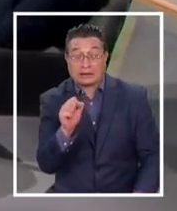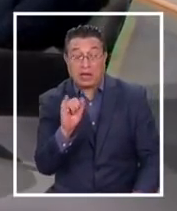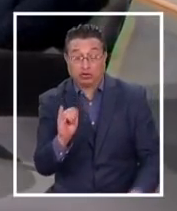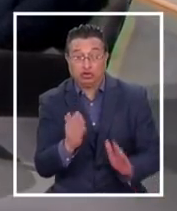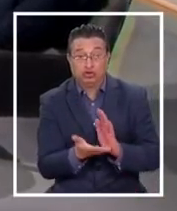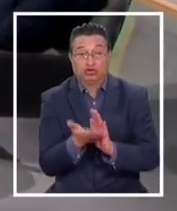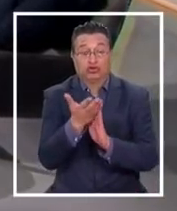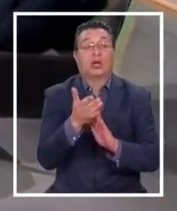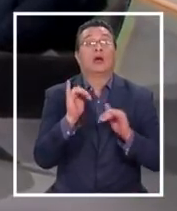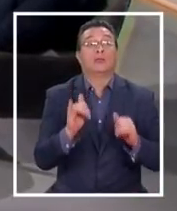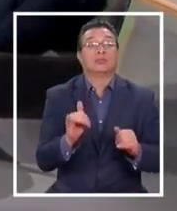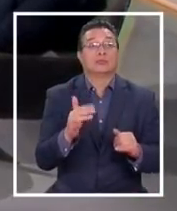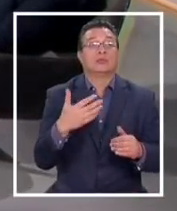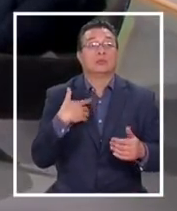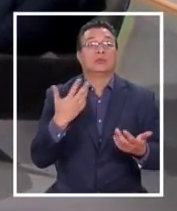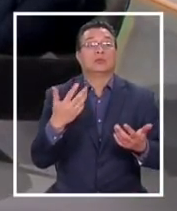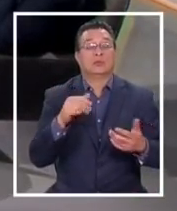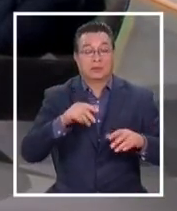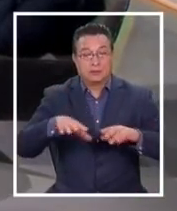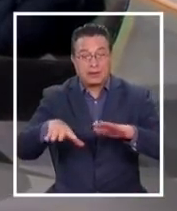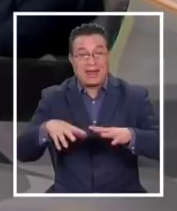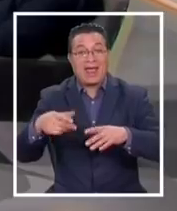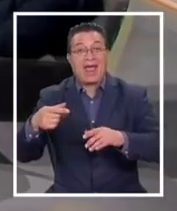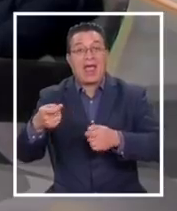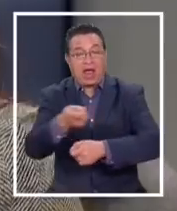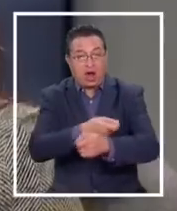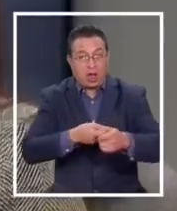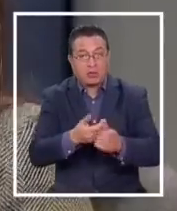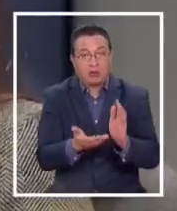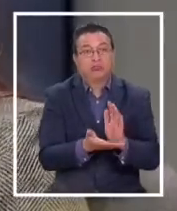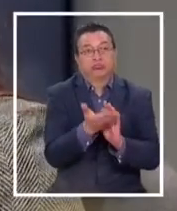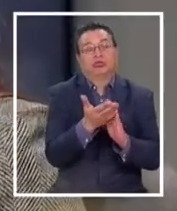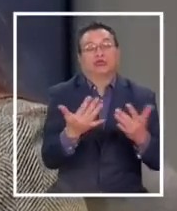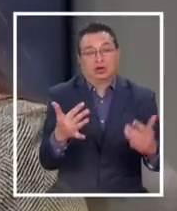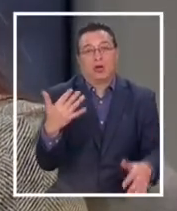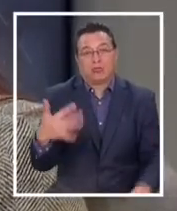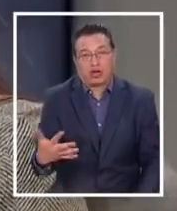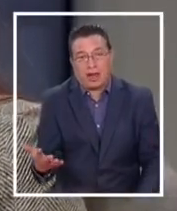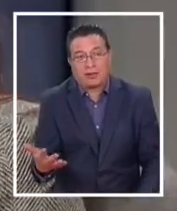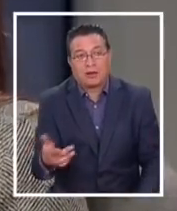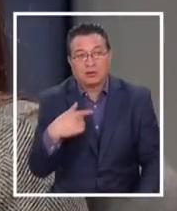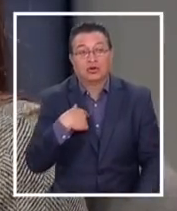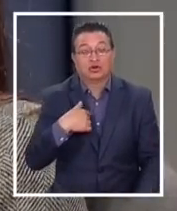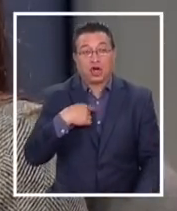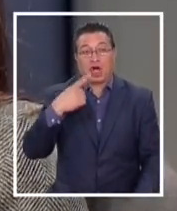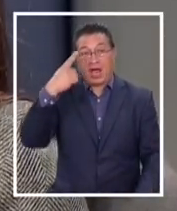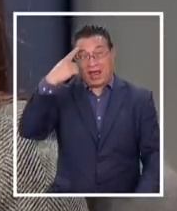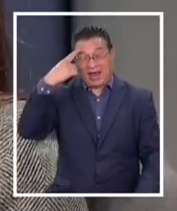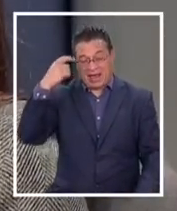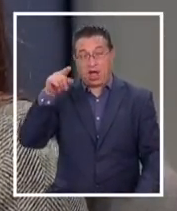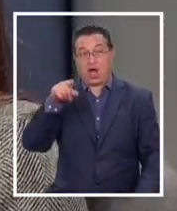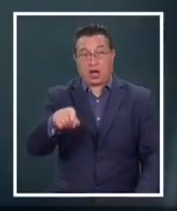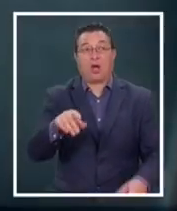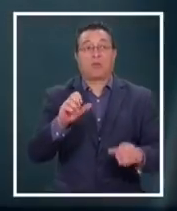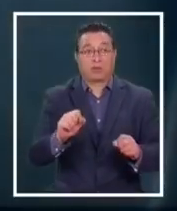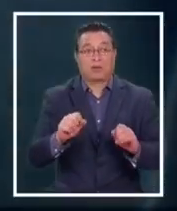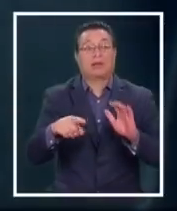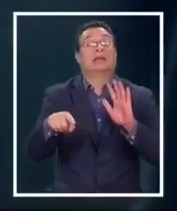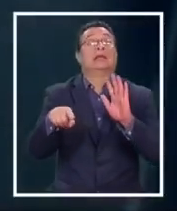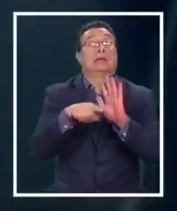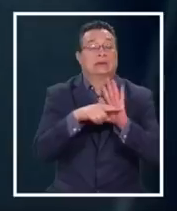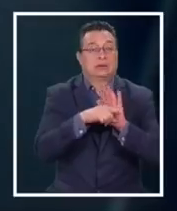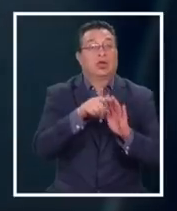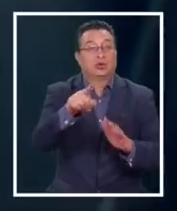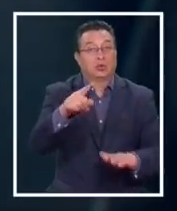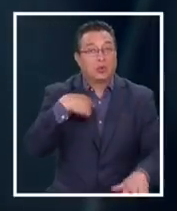recaudó más. Porque hay un impacto en la actividad económica que no podemos soslayar. Tú delante dijiste, tengo la impresión de que esto va a producir este efecto. Entonces tú hablas